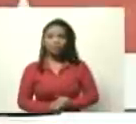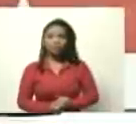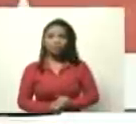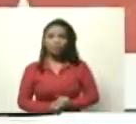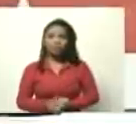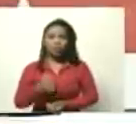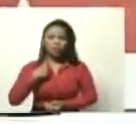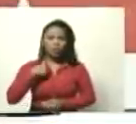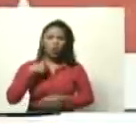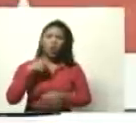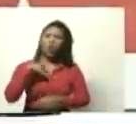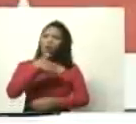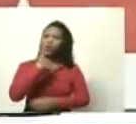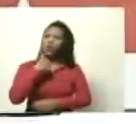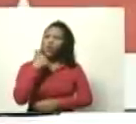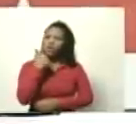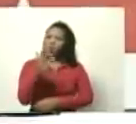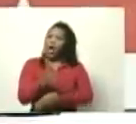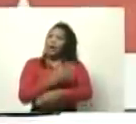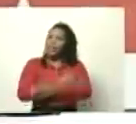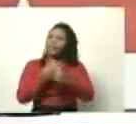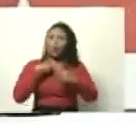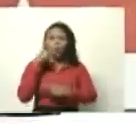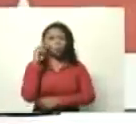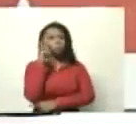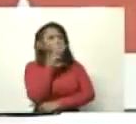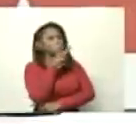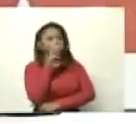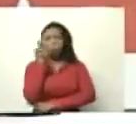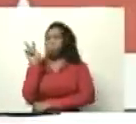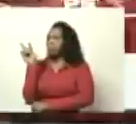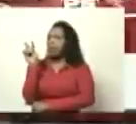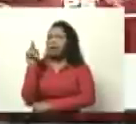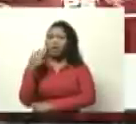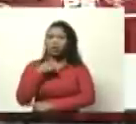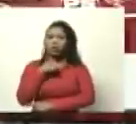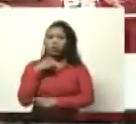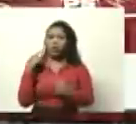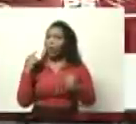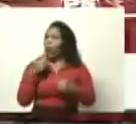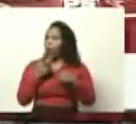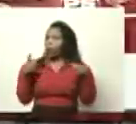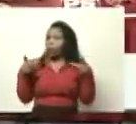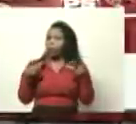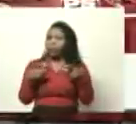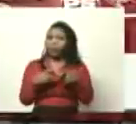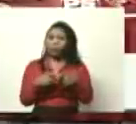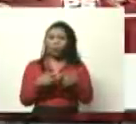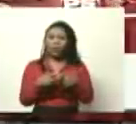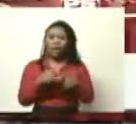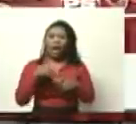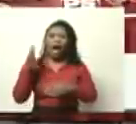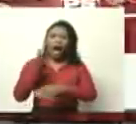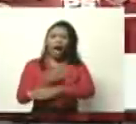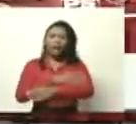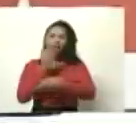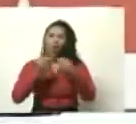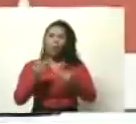yo cuando digo antes veo para los lados y digo, Dios mío, nos vamos quedando solos. Antes, ¿cómo eran los 1 de mayo